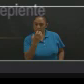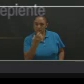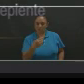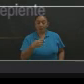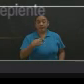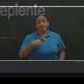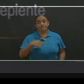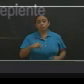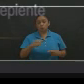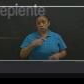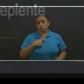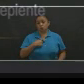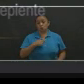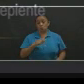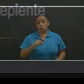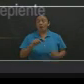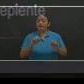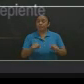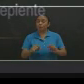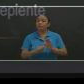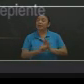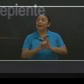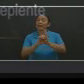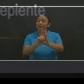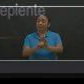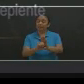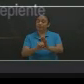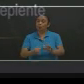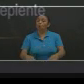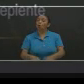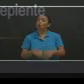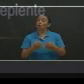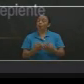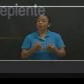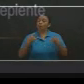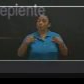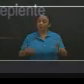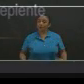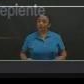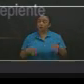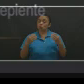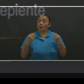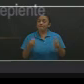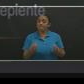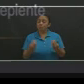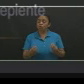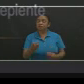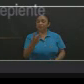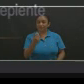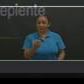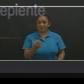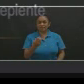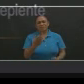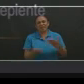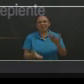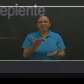le ponía yo el ejemplo de nosotros como humanos, porque muchas veces tal vez